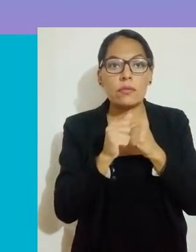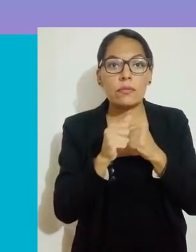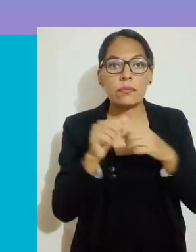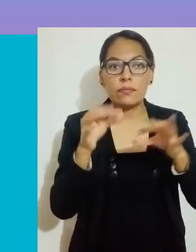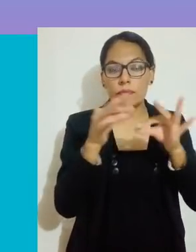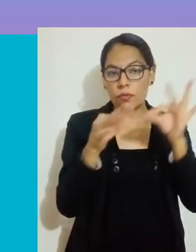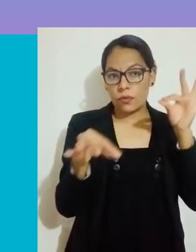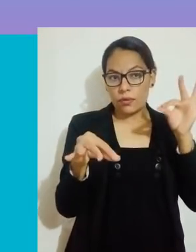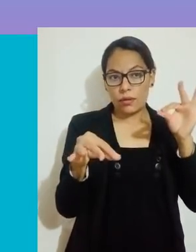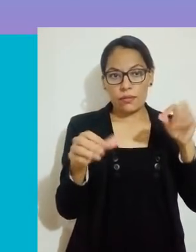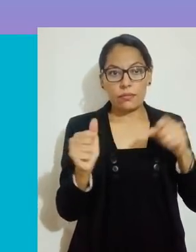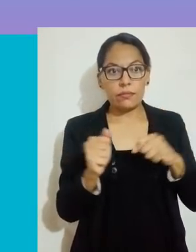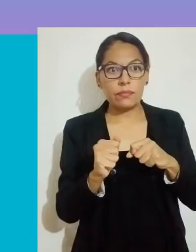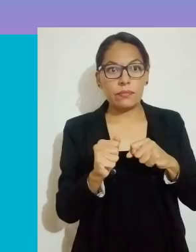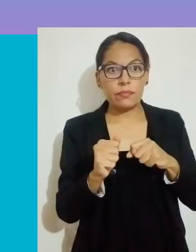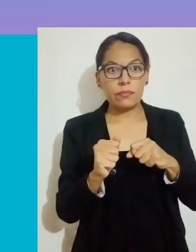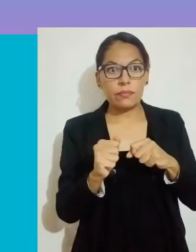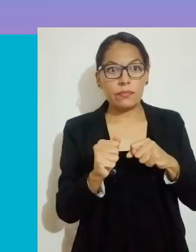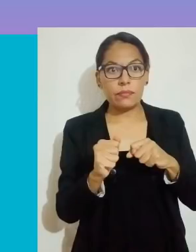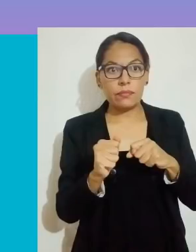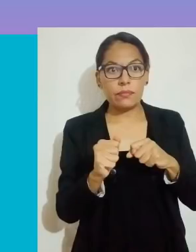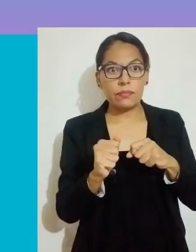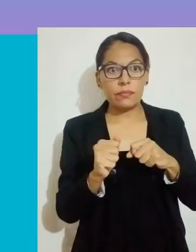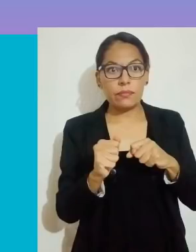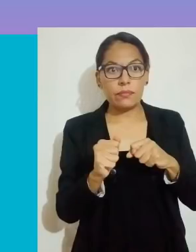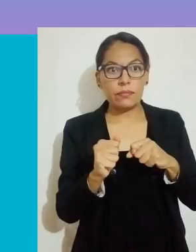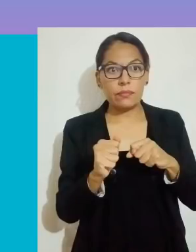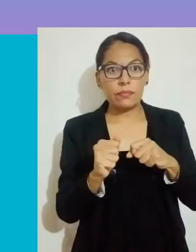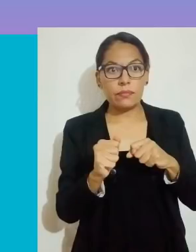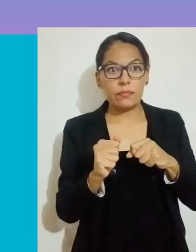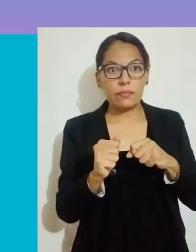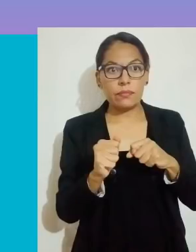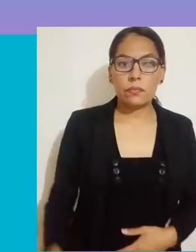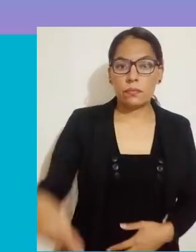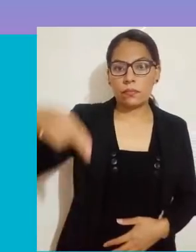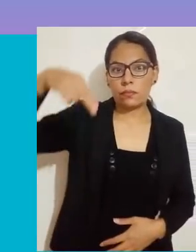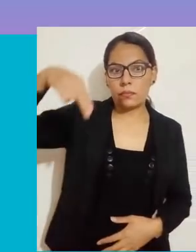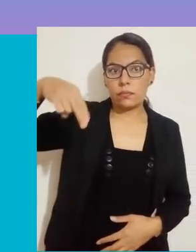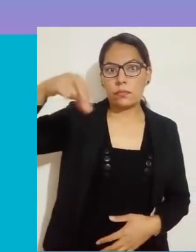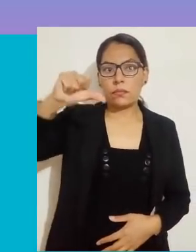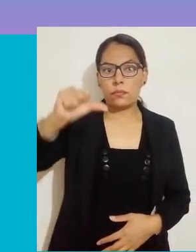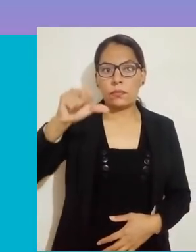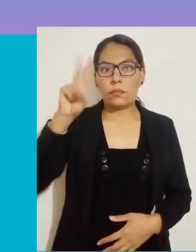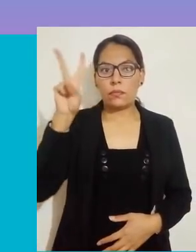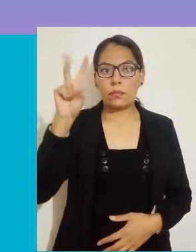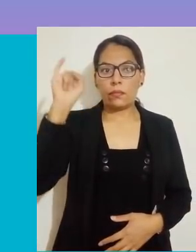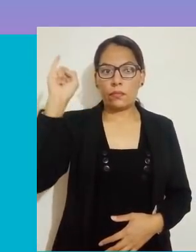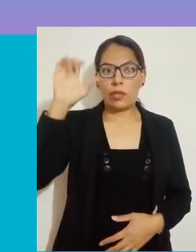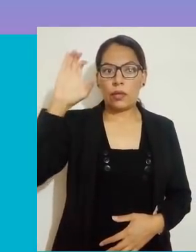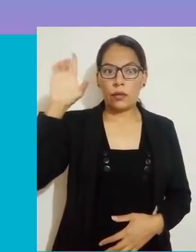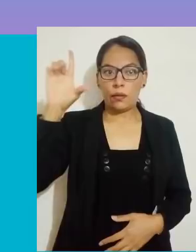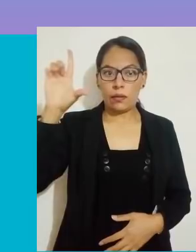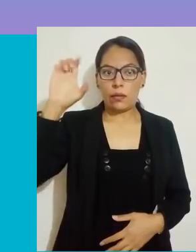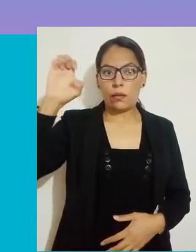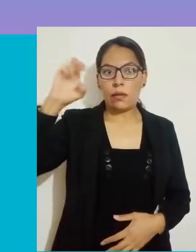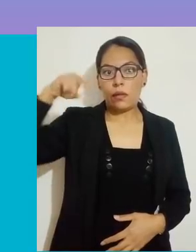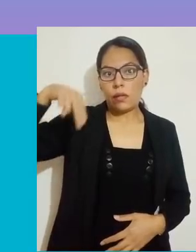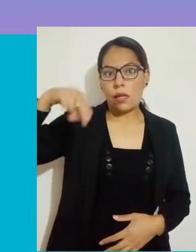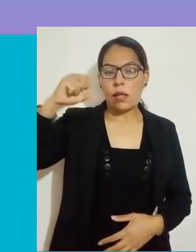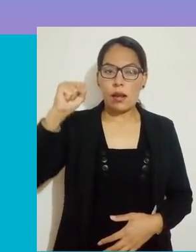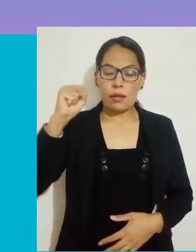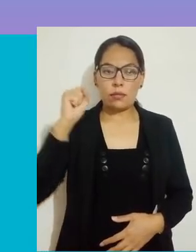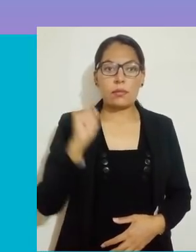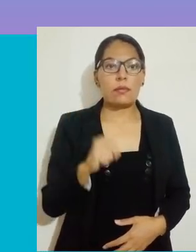la audición en los niños ciegos. Y por último, Navilians, que les ayuda